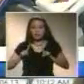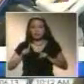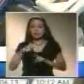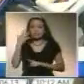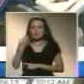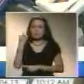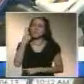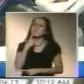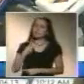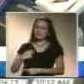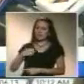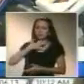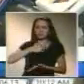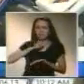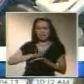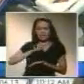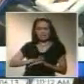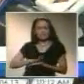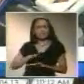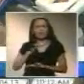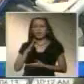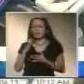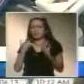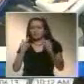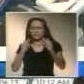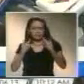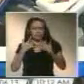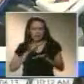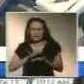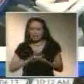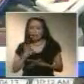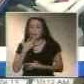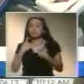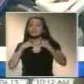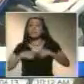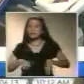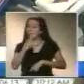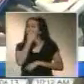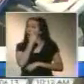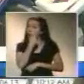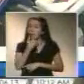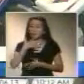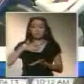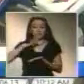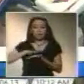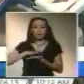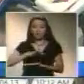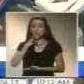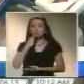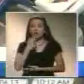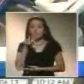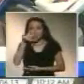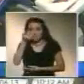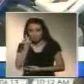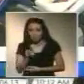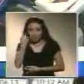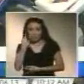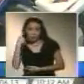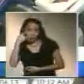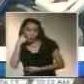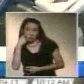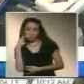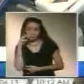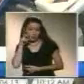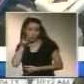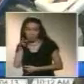tranquilo, no te preocupes que esto va a salir bien y si perdemos el ojo, tranquilo, nos queda todavía uno que veo 20-20 por él. Entonces